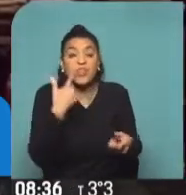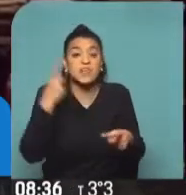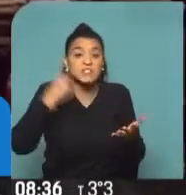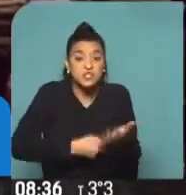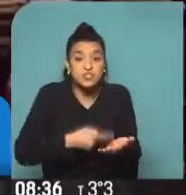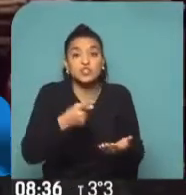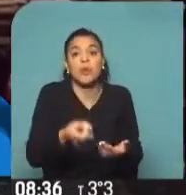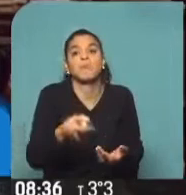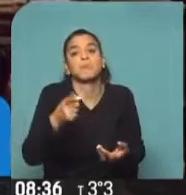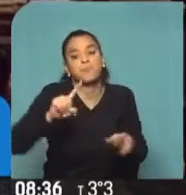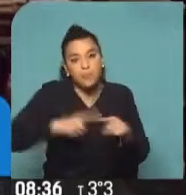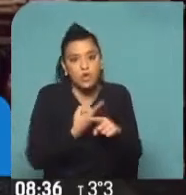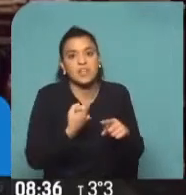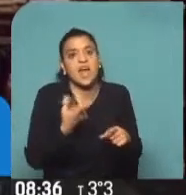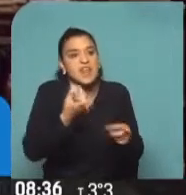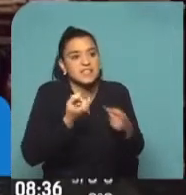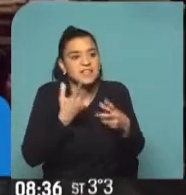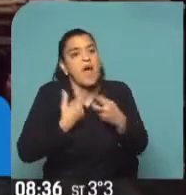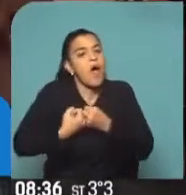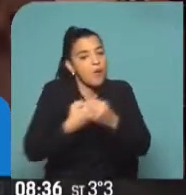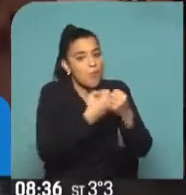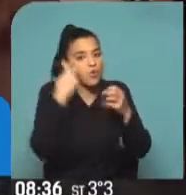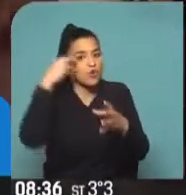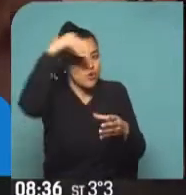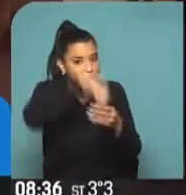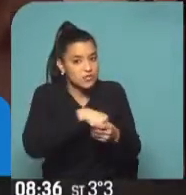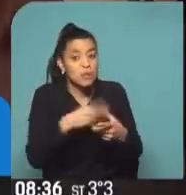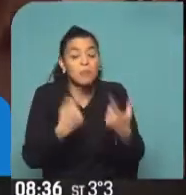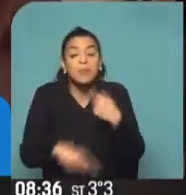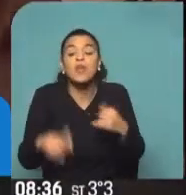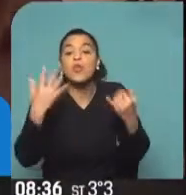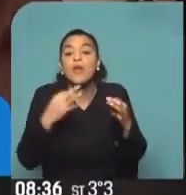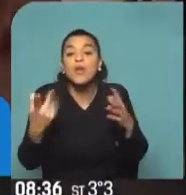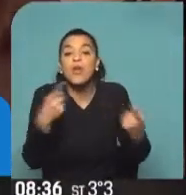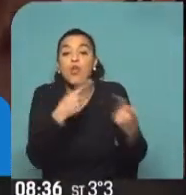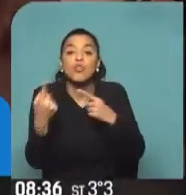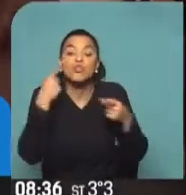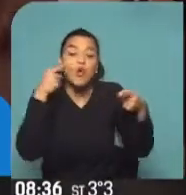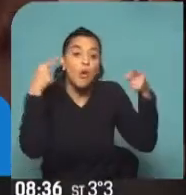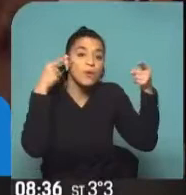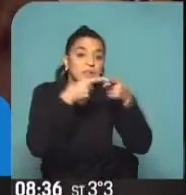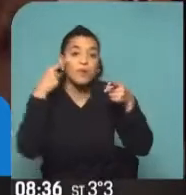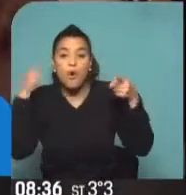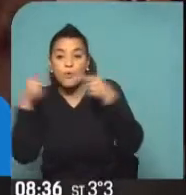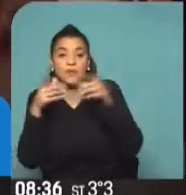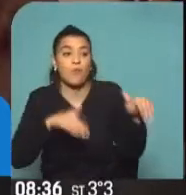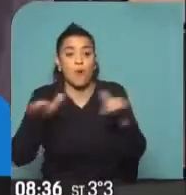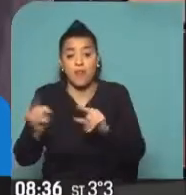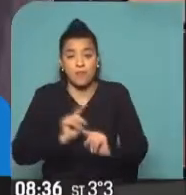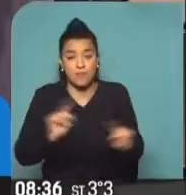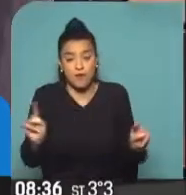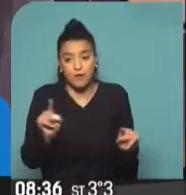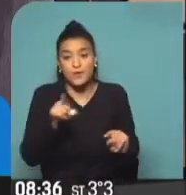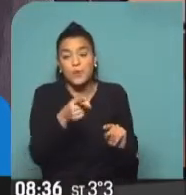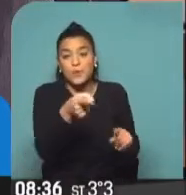esté legitimada por el Congreso. Pero hay que ver si hay algún punto de encuentro entre estos dos objetivos que no son concordantes. Y por lo que